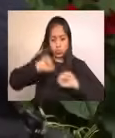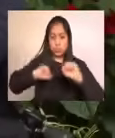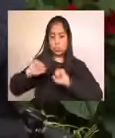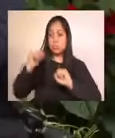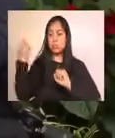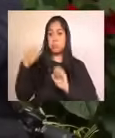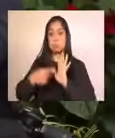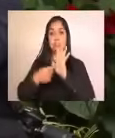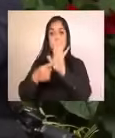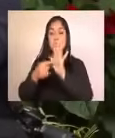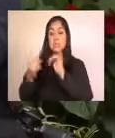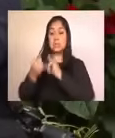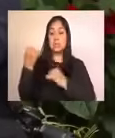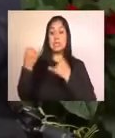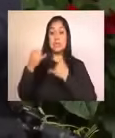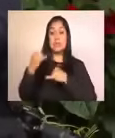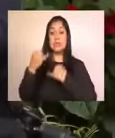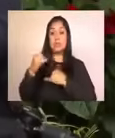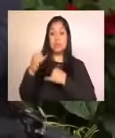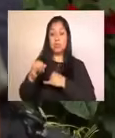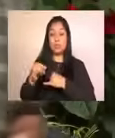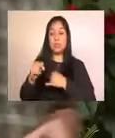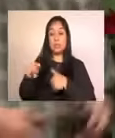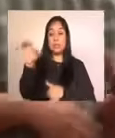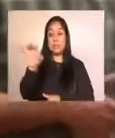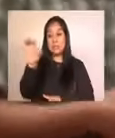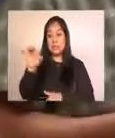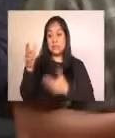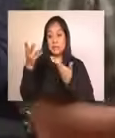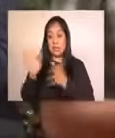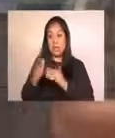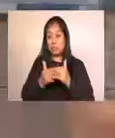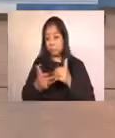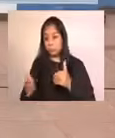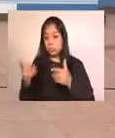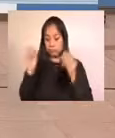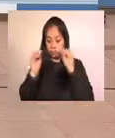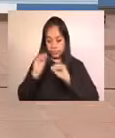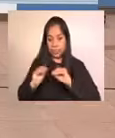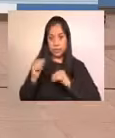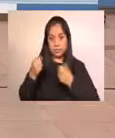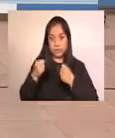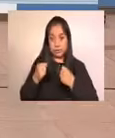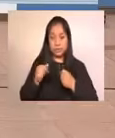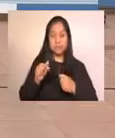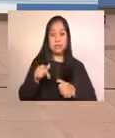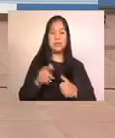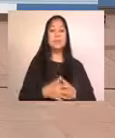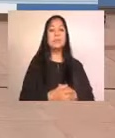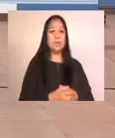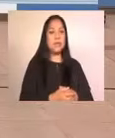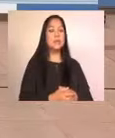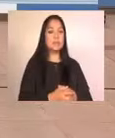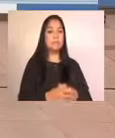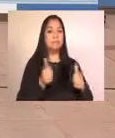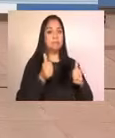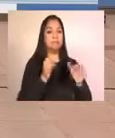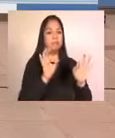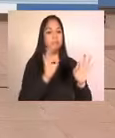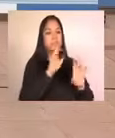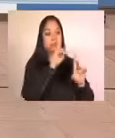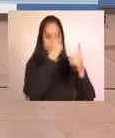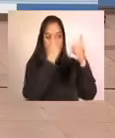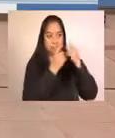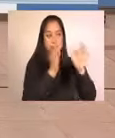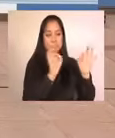el informe final en enero. Sí, gracias. Sí. Muy buena pregunta. Efectivamente, ya desde hace algunas semanas